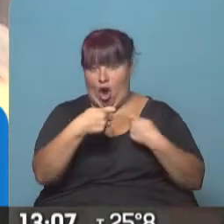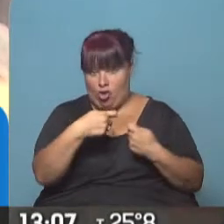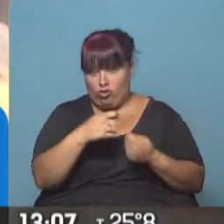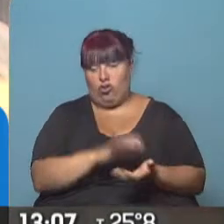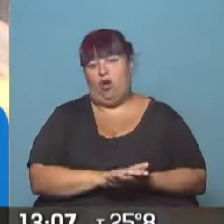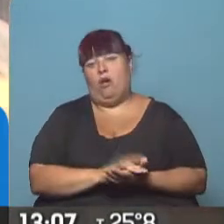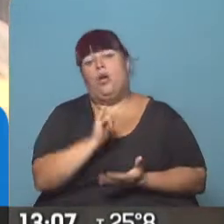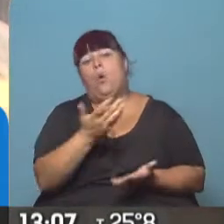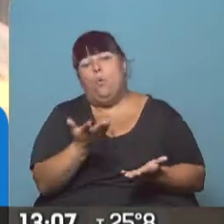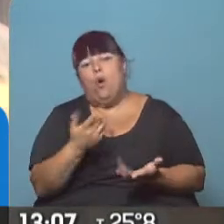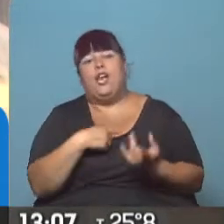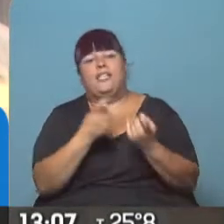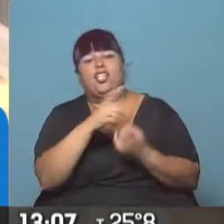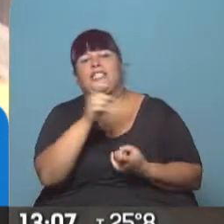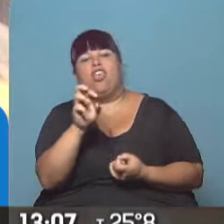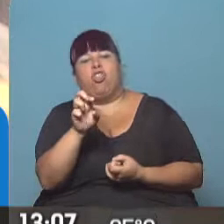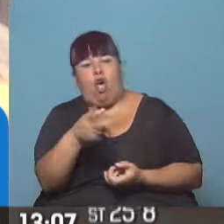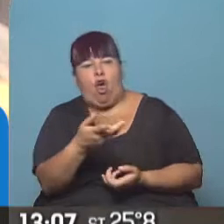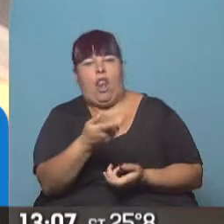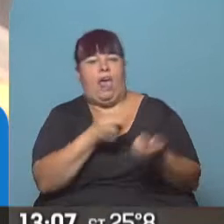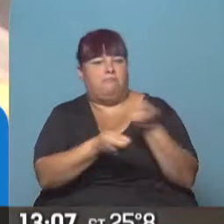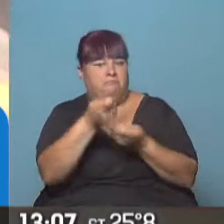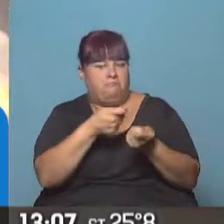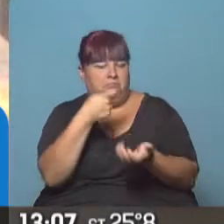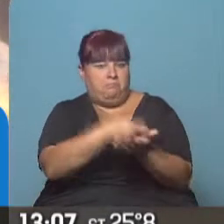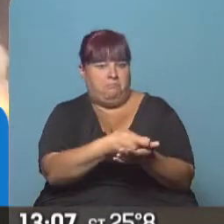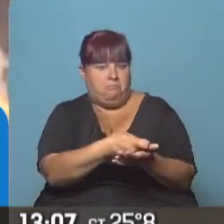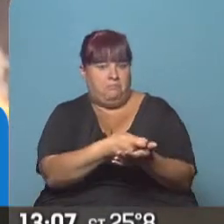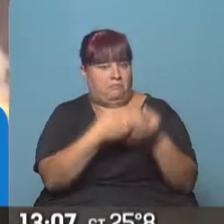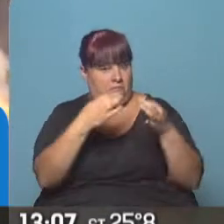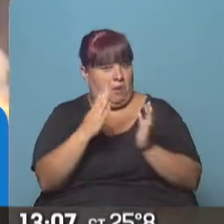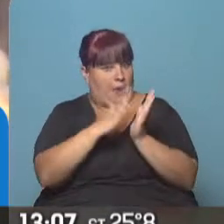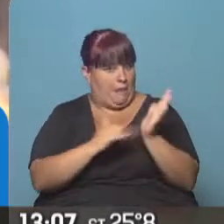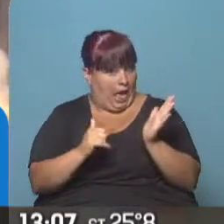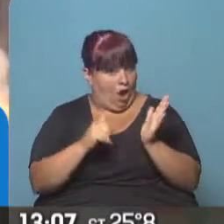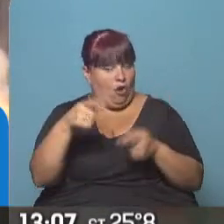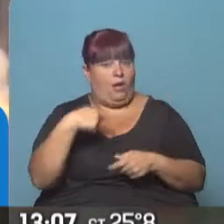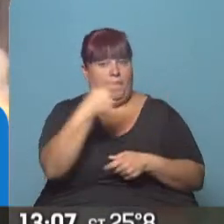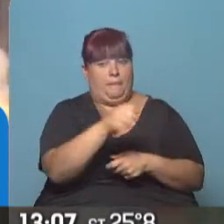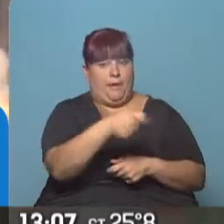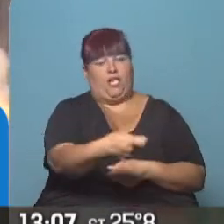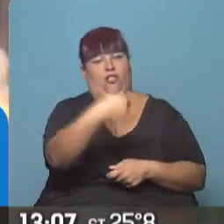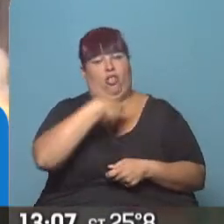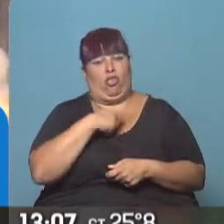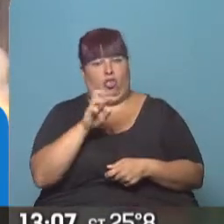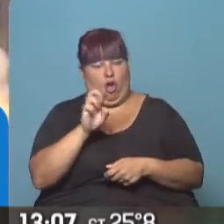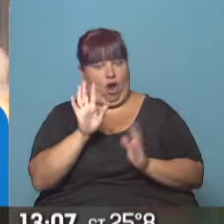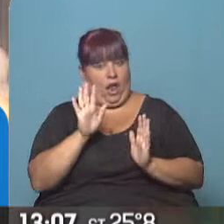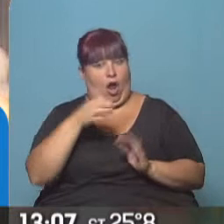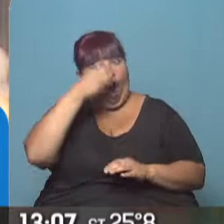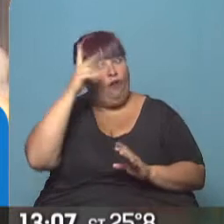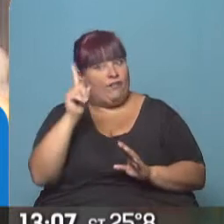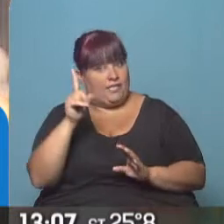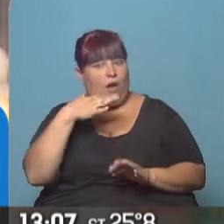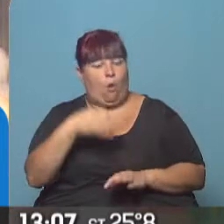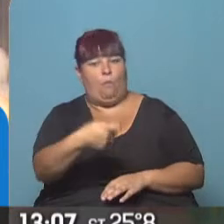y decirle, bueno, mira, quiero 100 dólares, haz una operación formal en la cual vos le das los pesos y al tipo de cambio